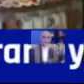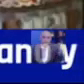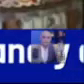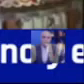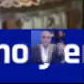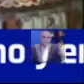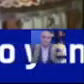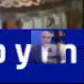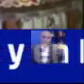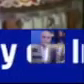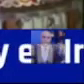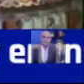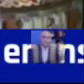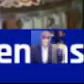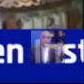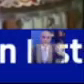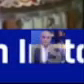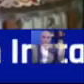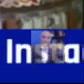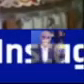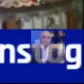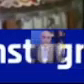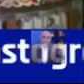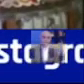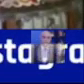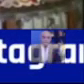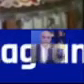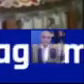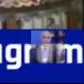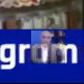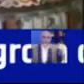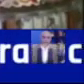Así es, estoy de acuerdo contigo, Luis Guillermo Hernández. Por eso